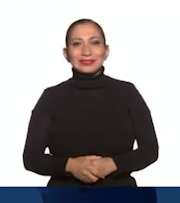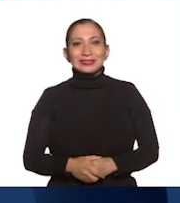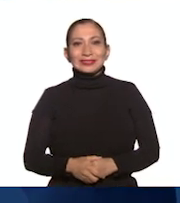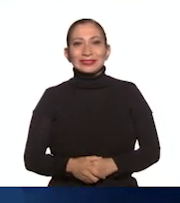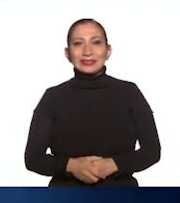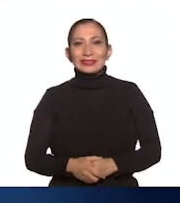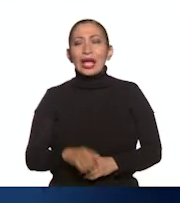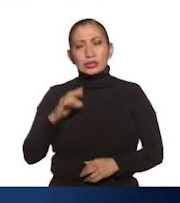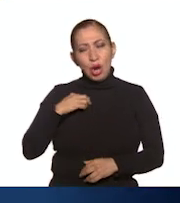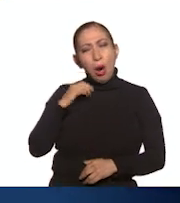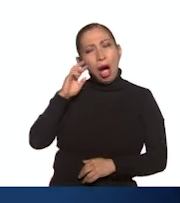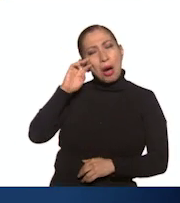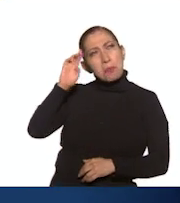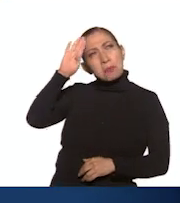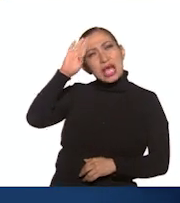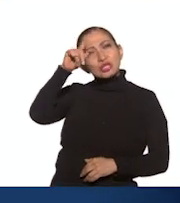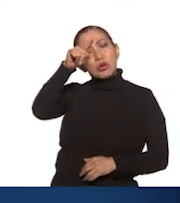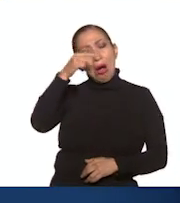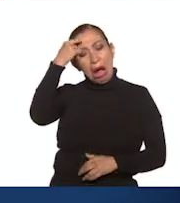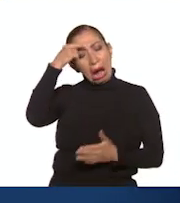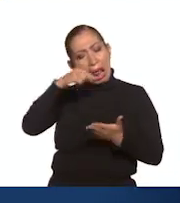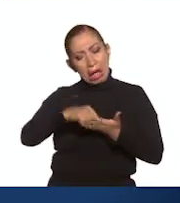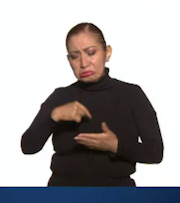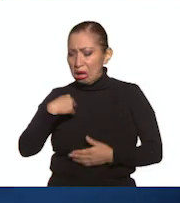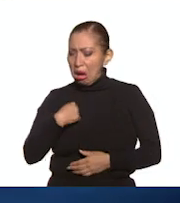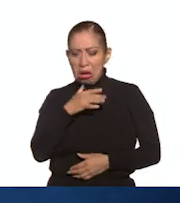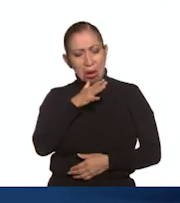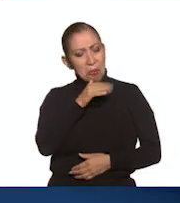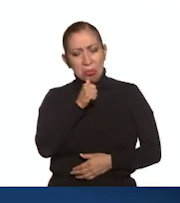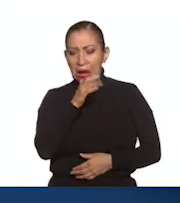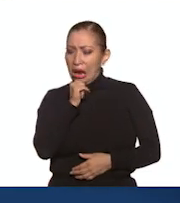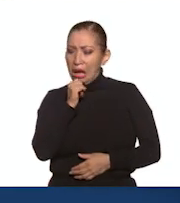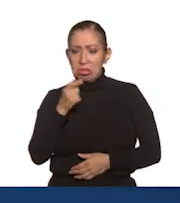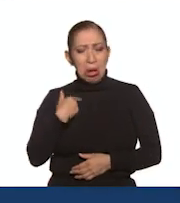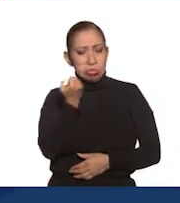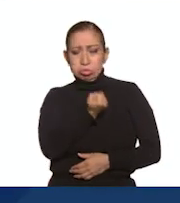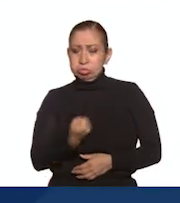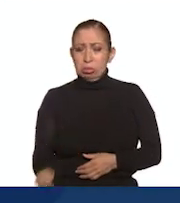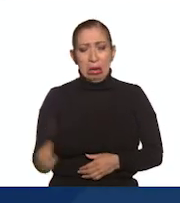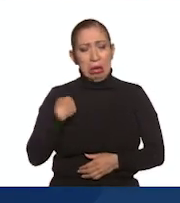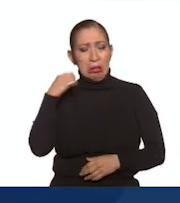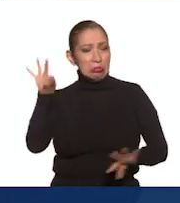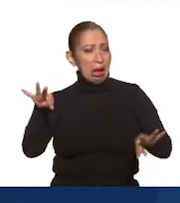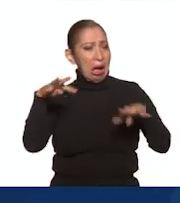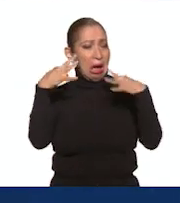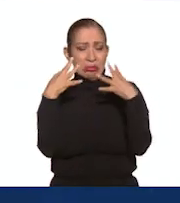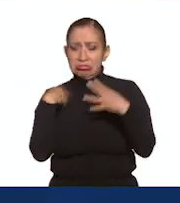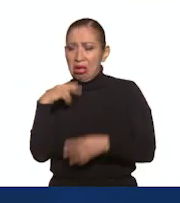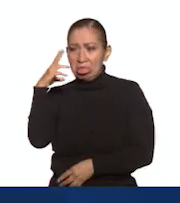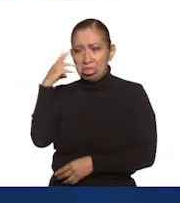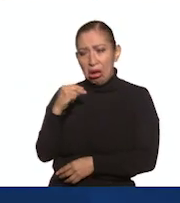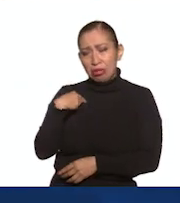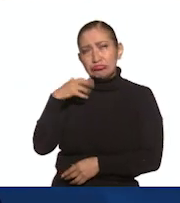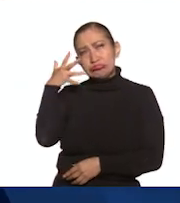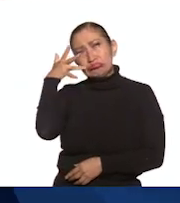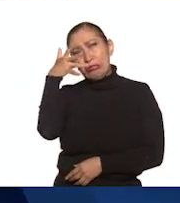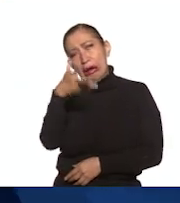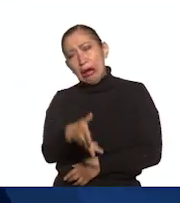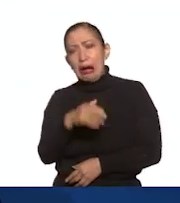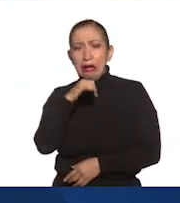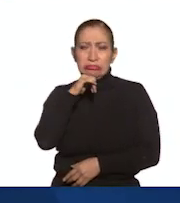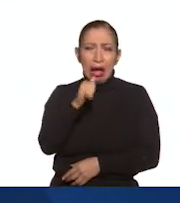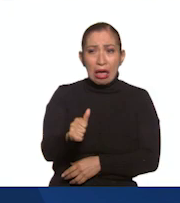Y a veces piensas que tú no puedes brillar y que el destino